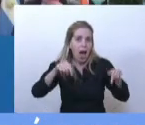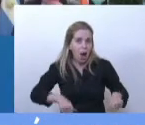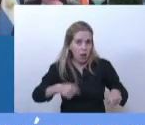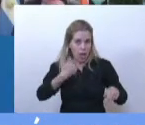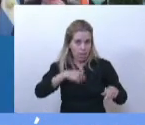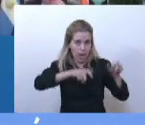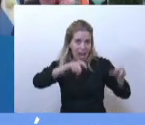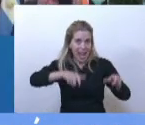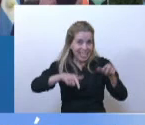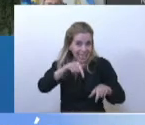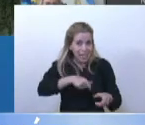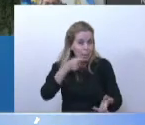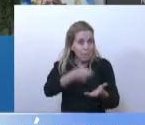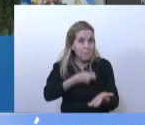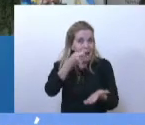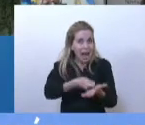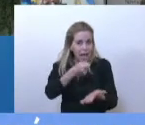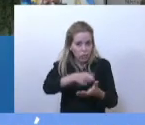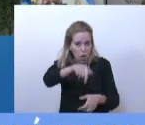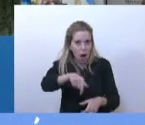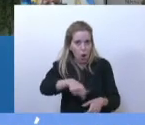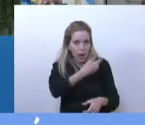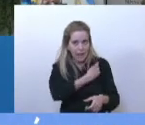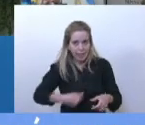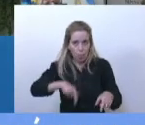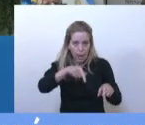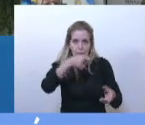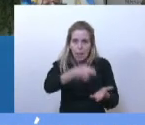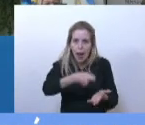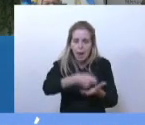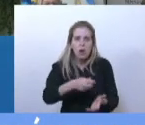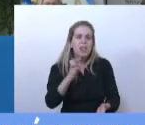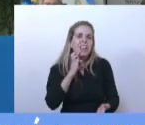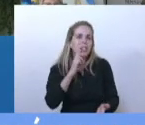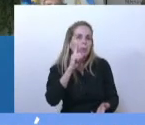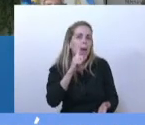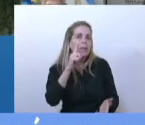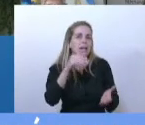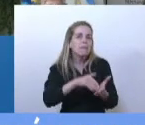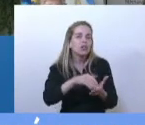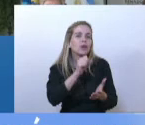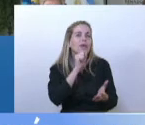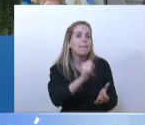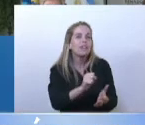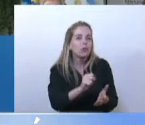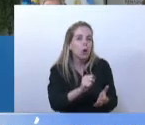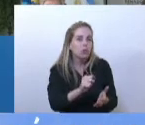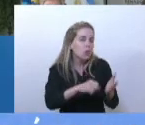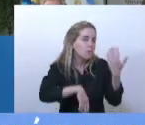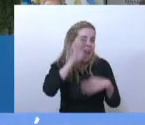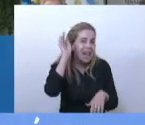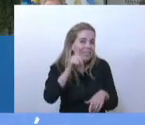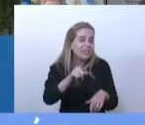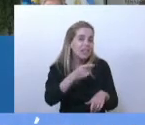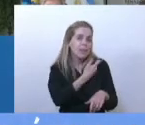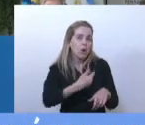a través de esta gestión a los más de 19 mil millones de pesos que dejaron de deudas en la gestión anterior